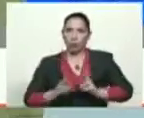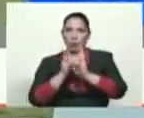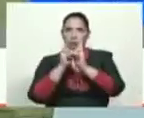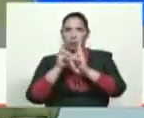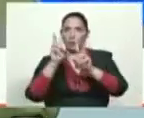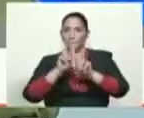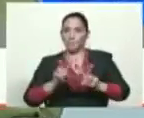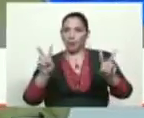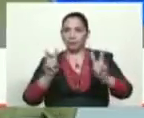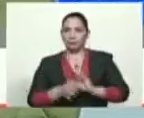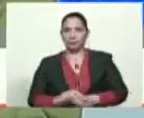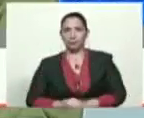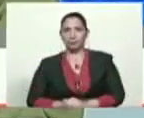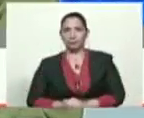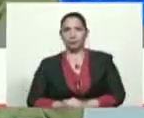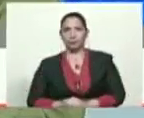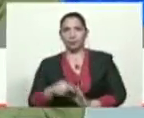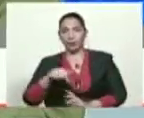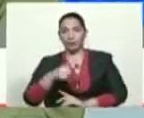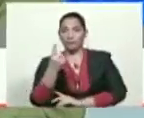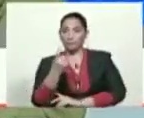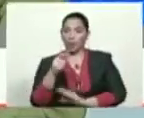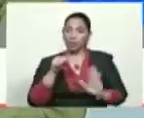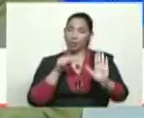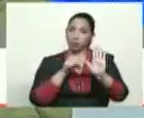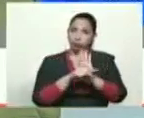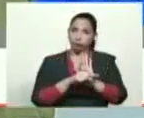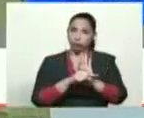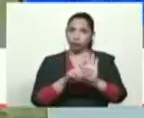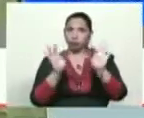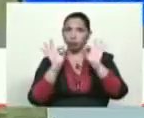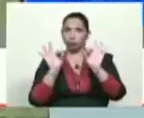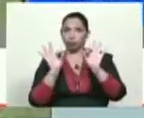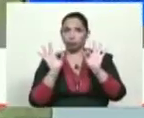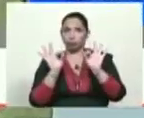paz aquí falta esa línea específica